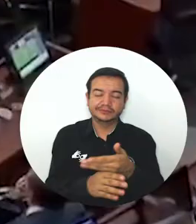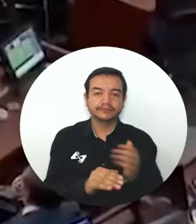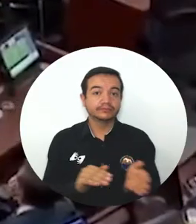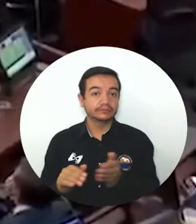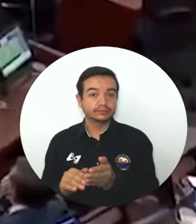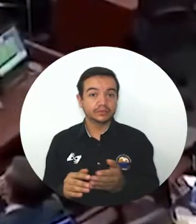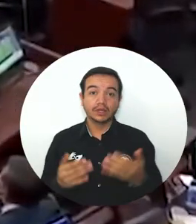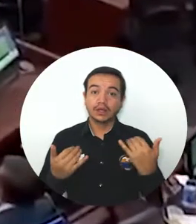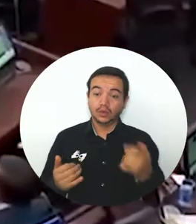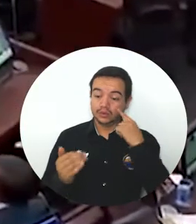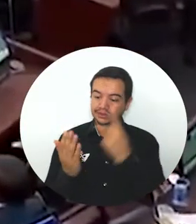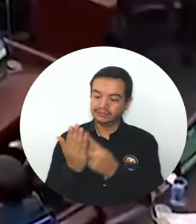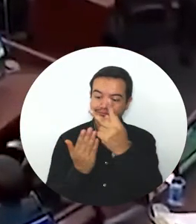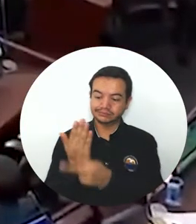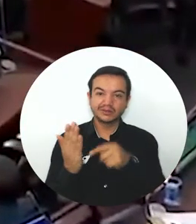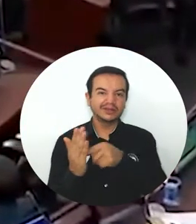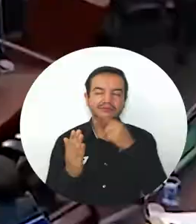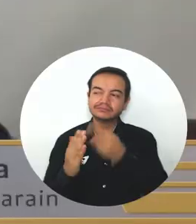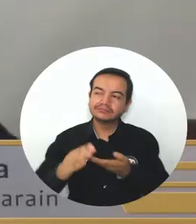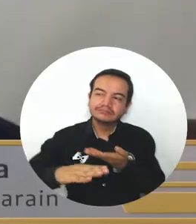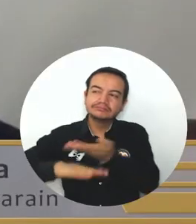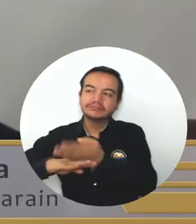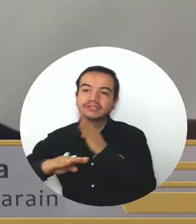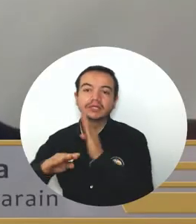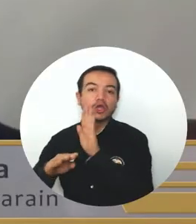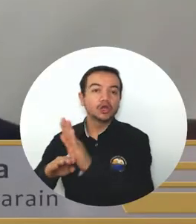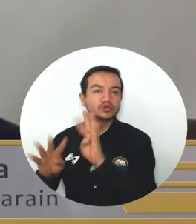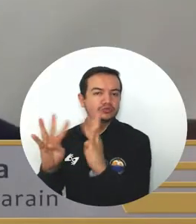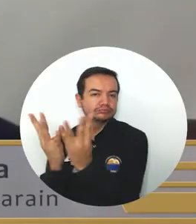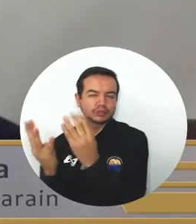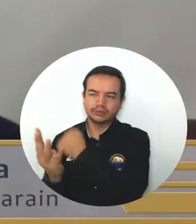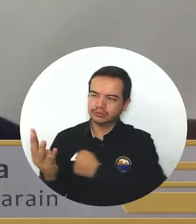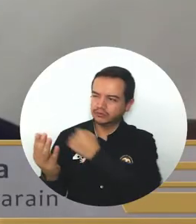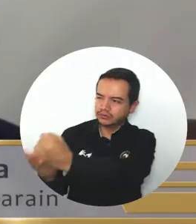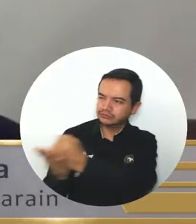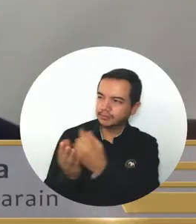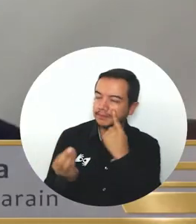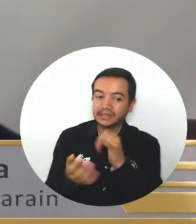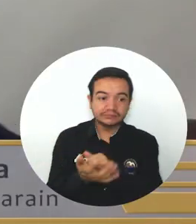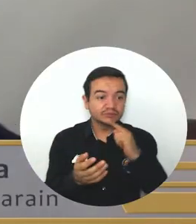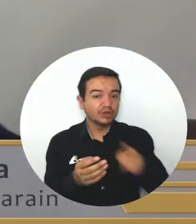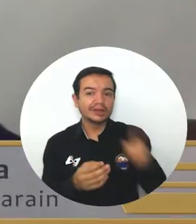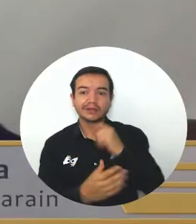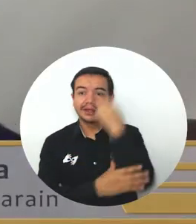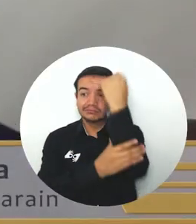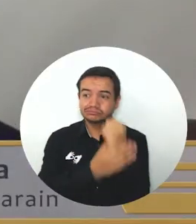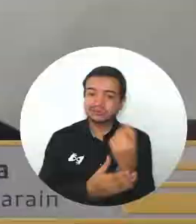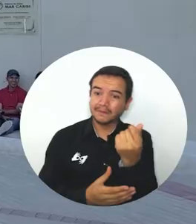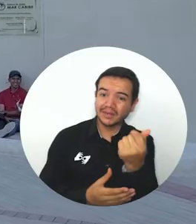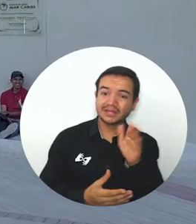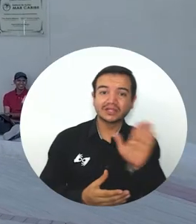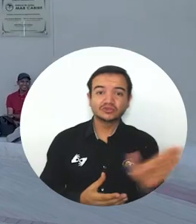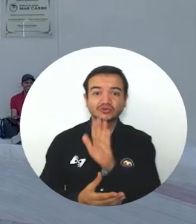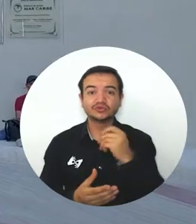invita a los senadores de la República a que apoyen la iniciativa encaminada a evitar una crisis en la financiación de la educación